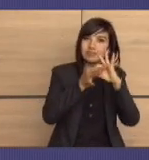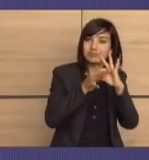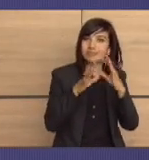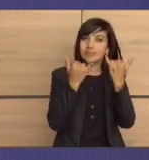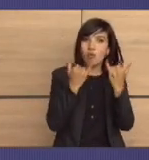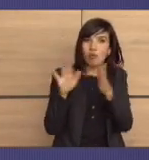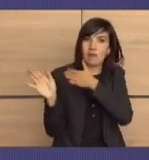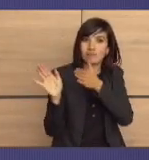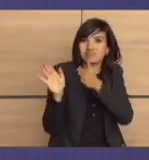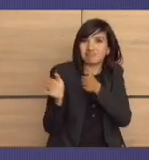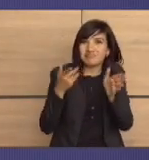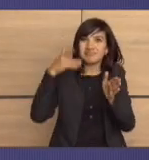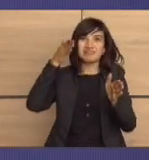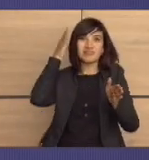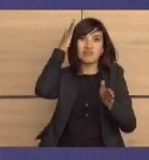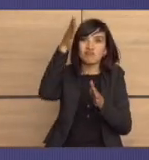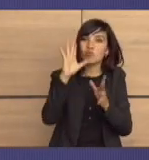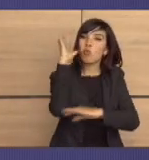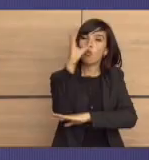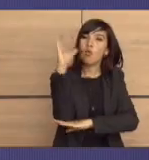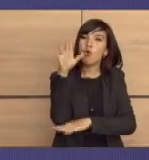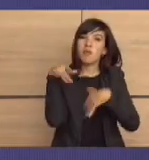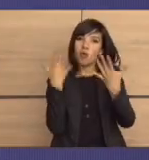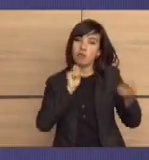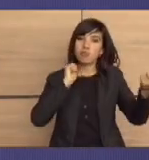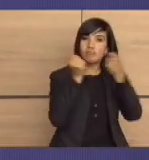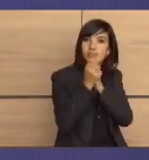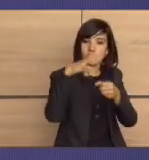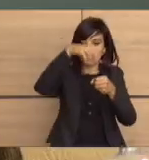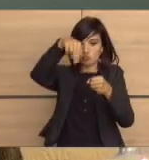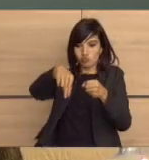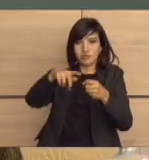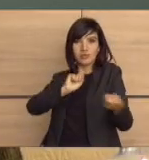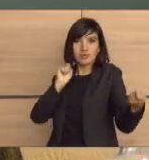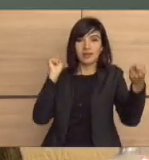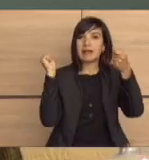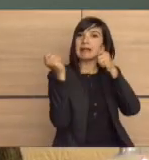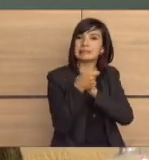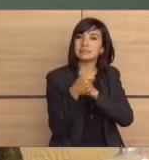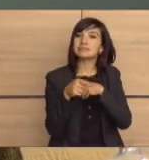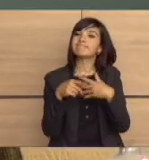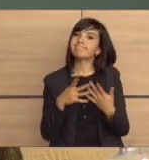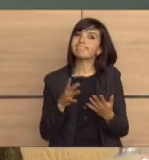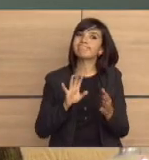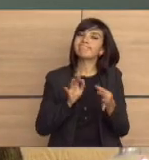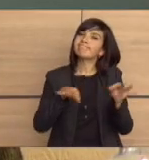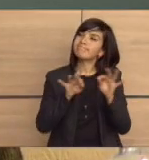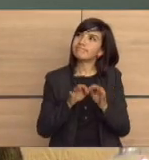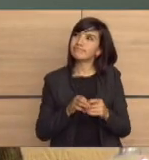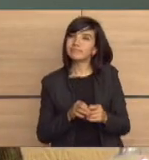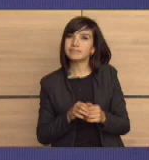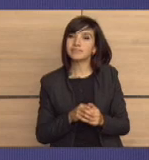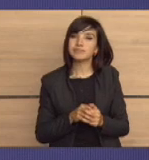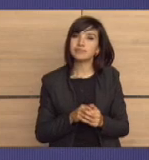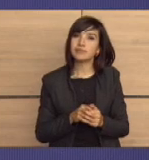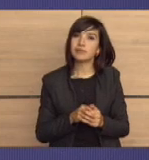país en tener o en transformar una ciudadanía que ni siquiera de pronto la alcancemos a conocer